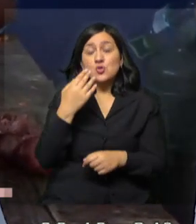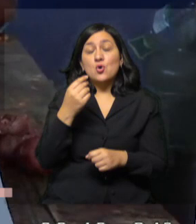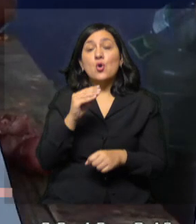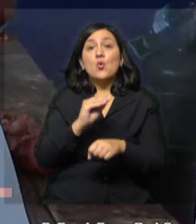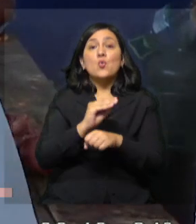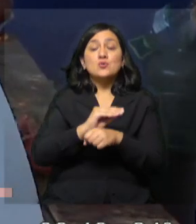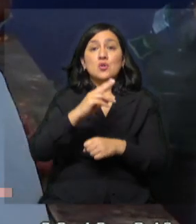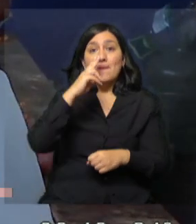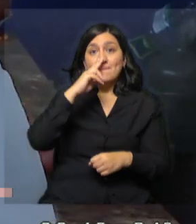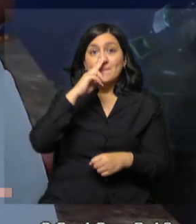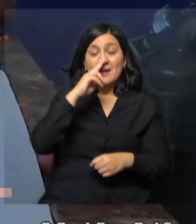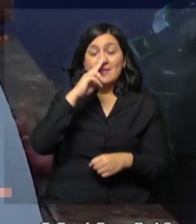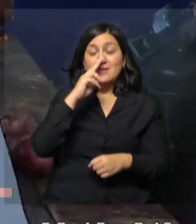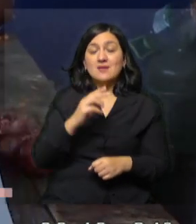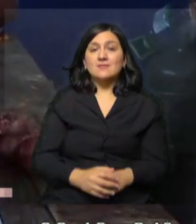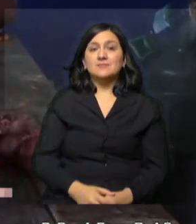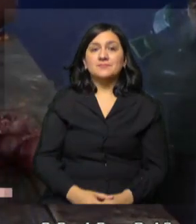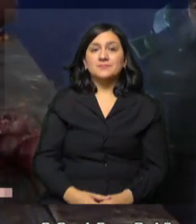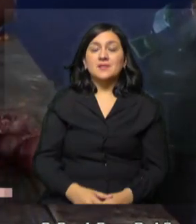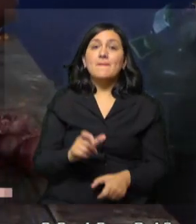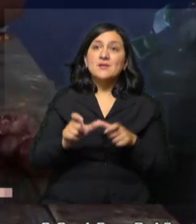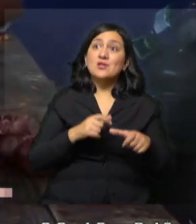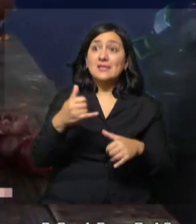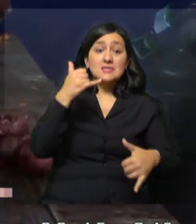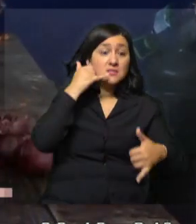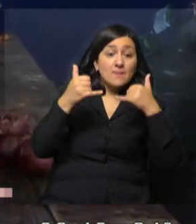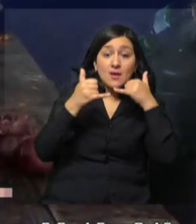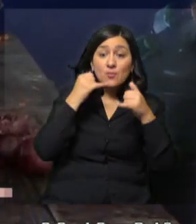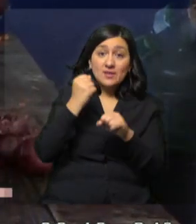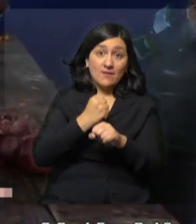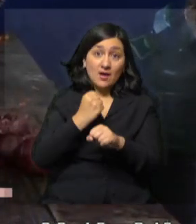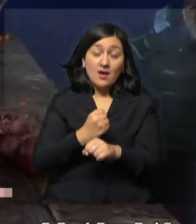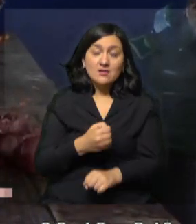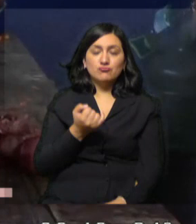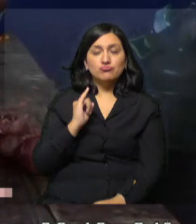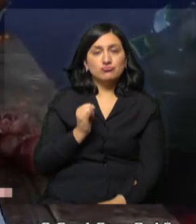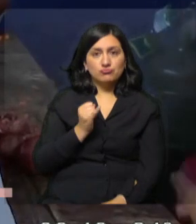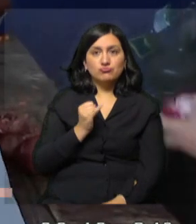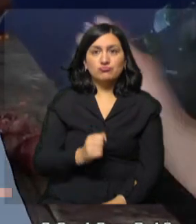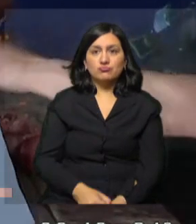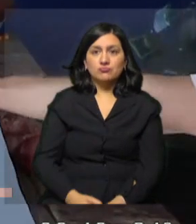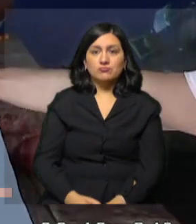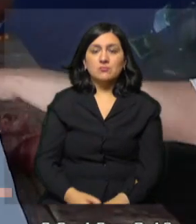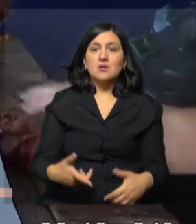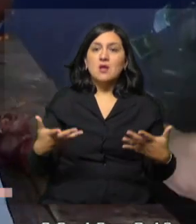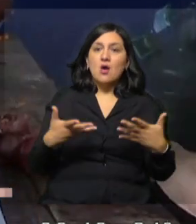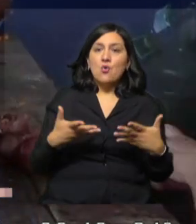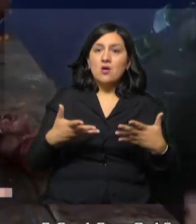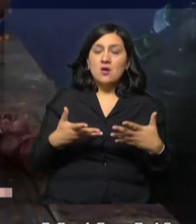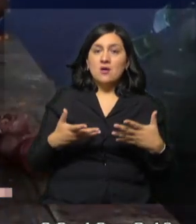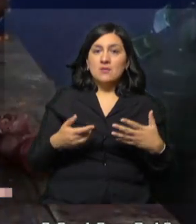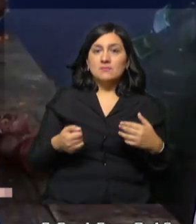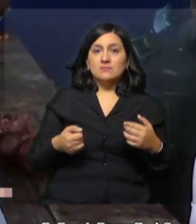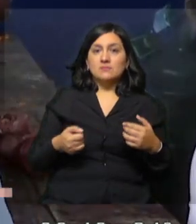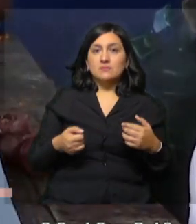dictan aquí, ¿no? En la sociedad toda, ¿no? Gente que están llamando para trabajar en plaza, ¿no? Exactamente. Y actualmente,